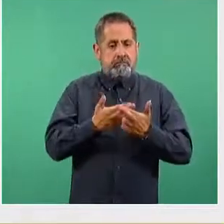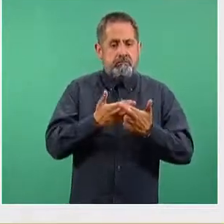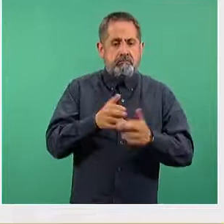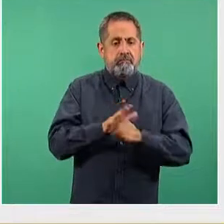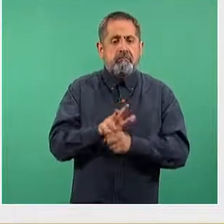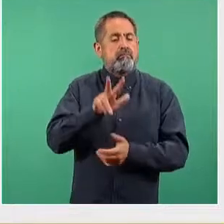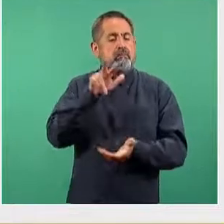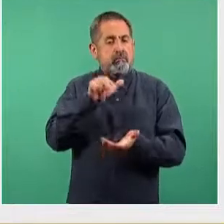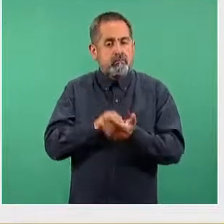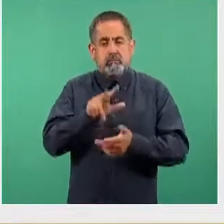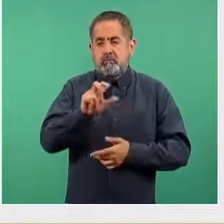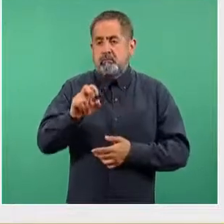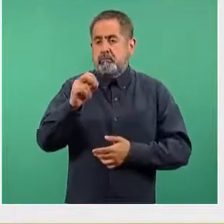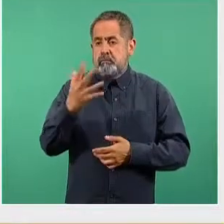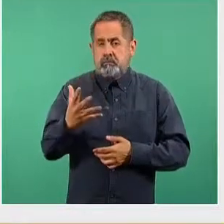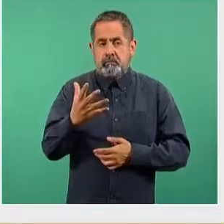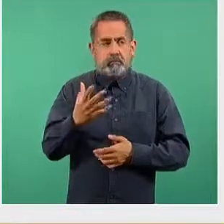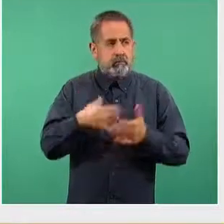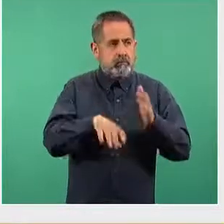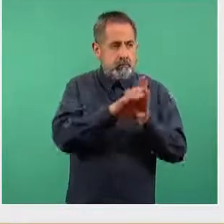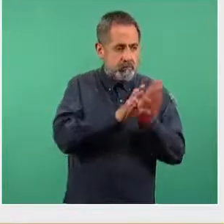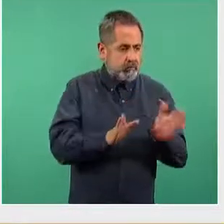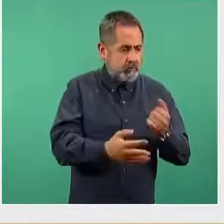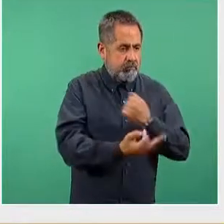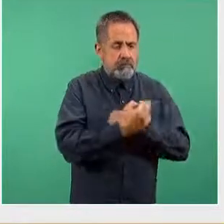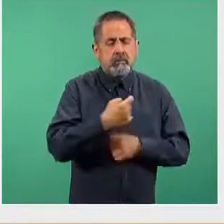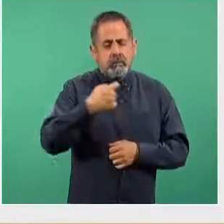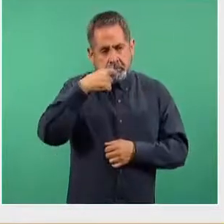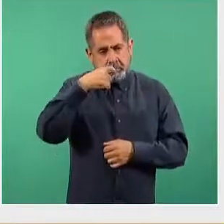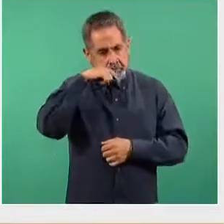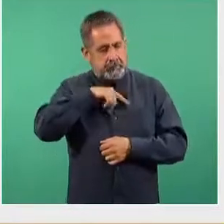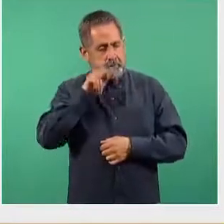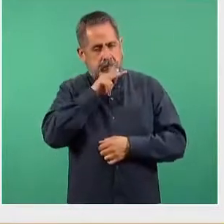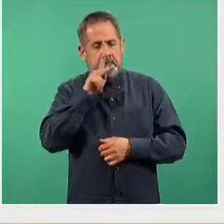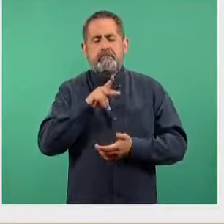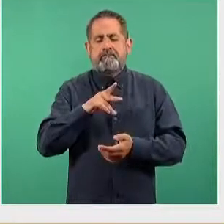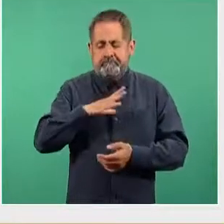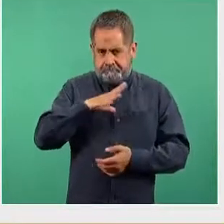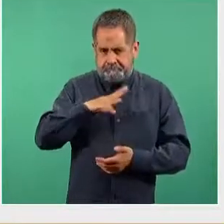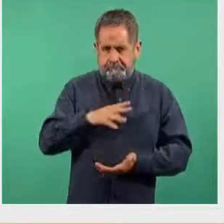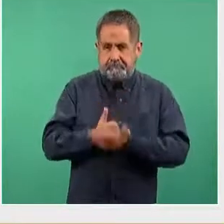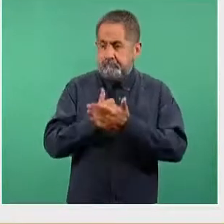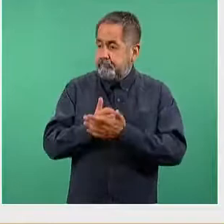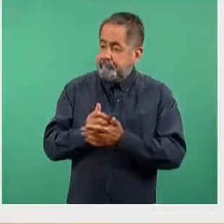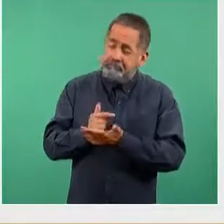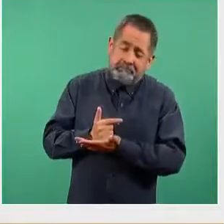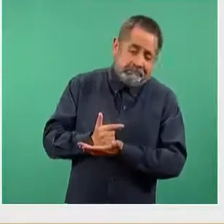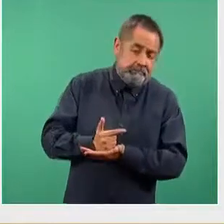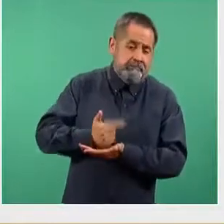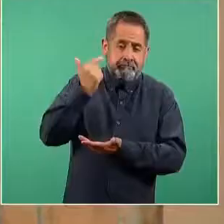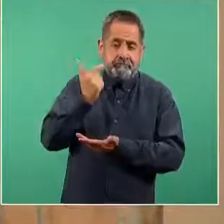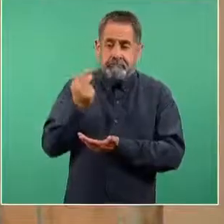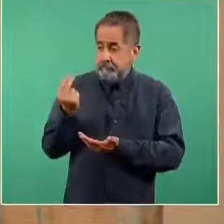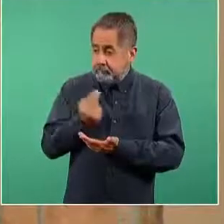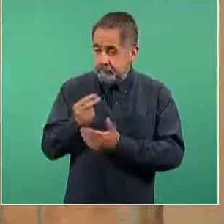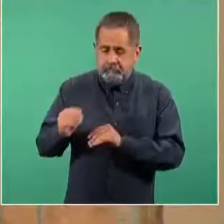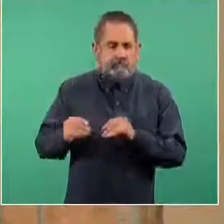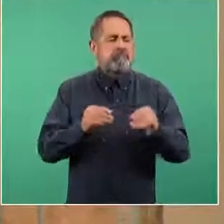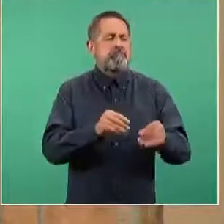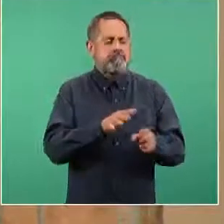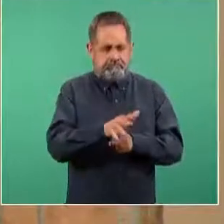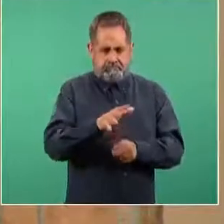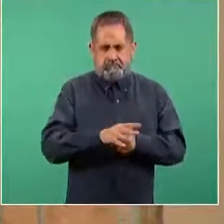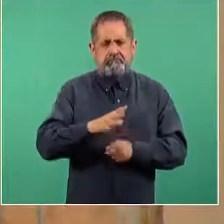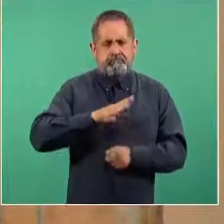8.805 camas con ventilador disponibles para recibir a los pacientes más graves, es decir, los que expresan